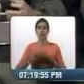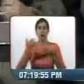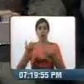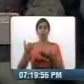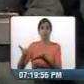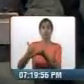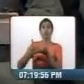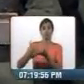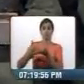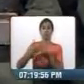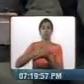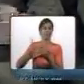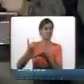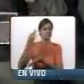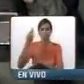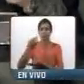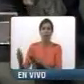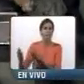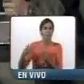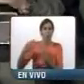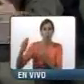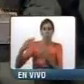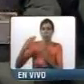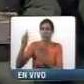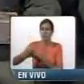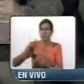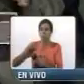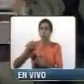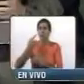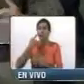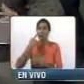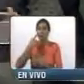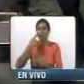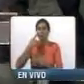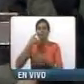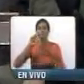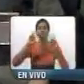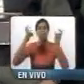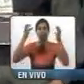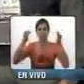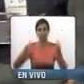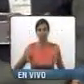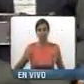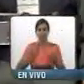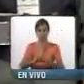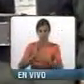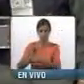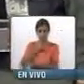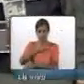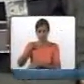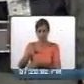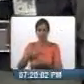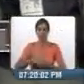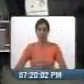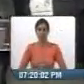colaborando y apoyando, como siempre lo ha hecho, desde el punto de vista de la seguridad ciudadana.